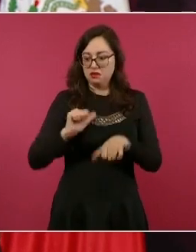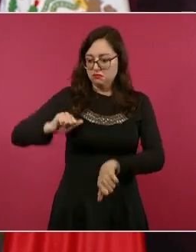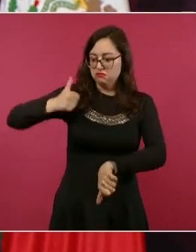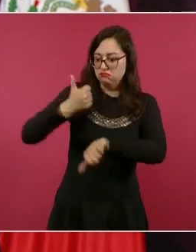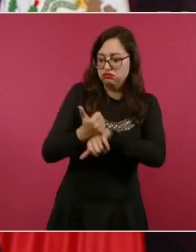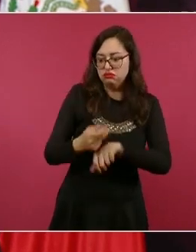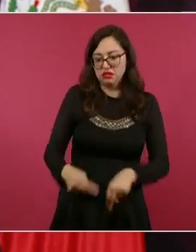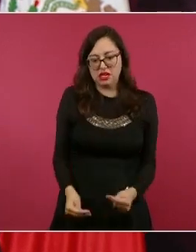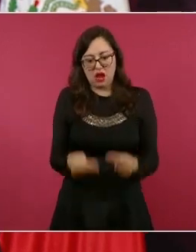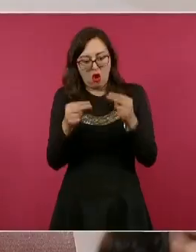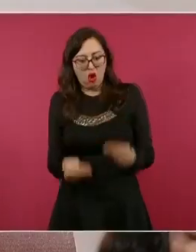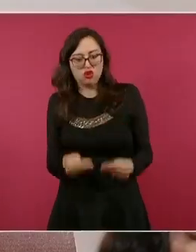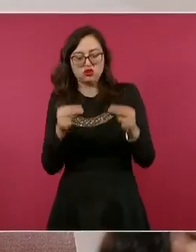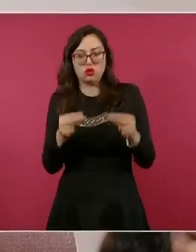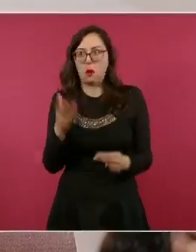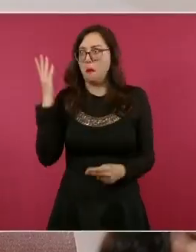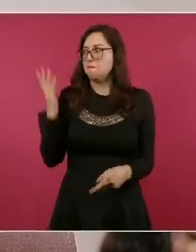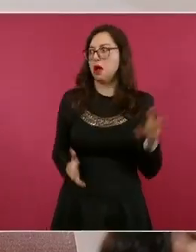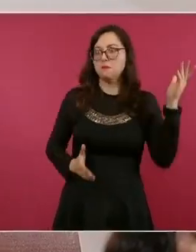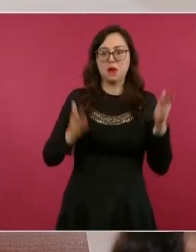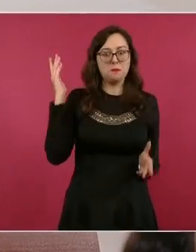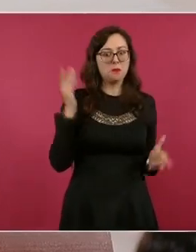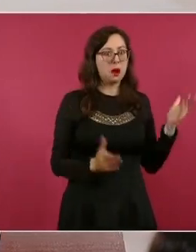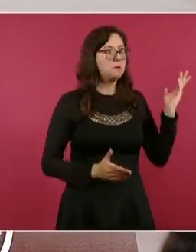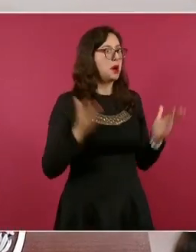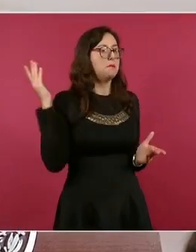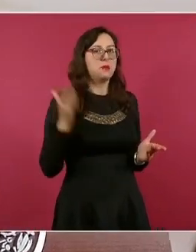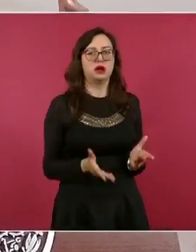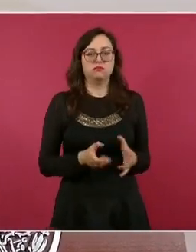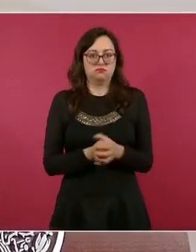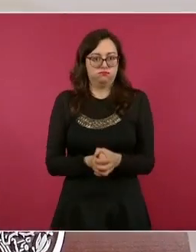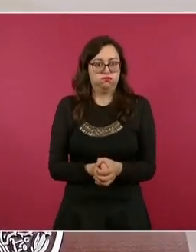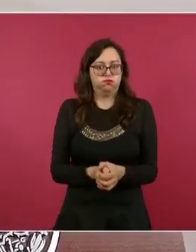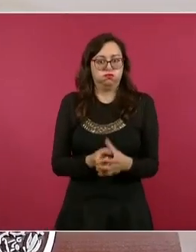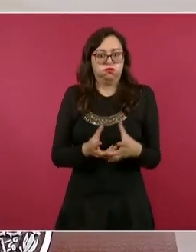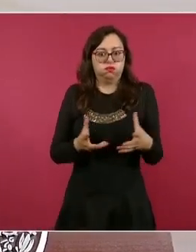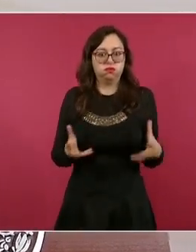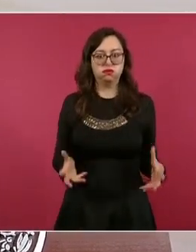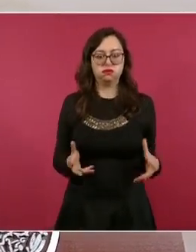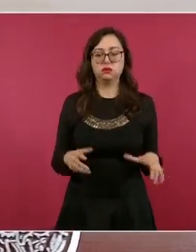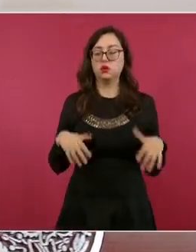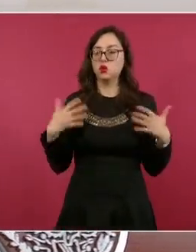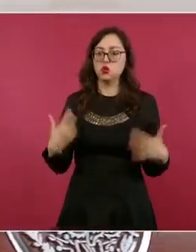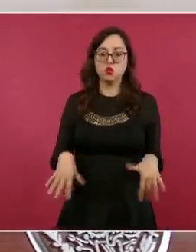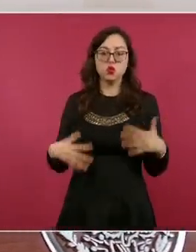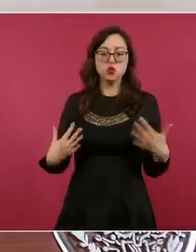O sea, y están llegando cada vez más